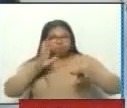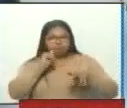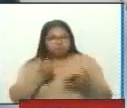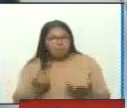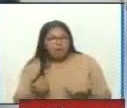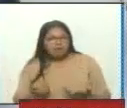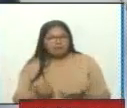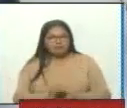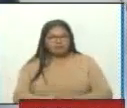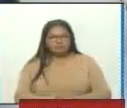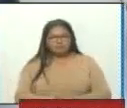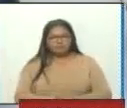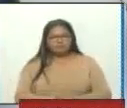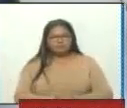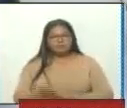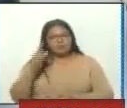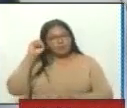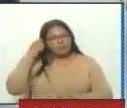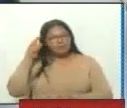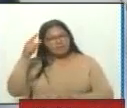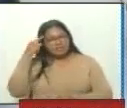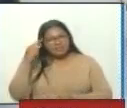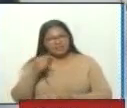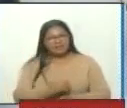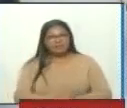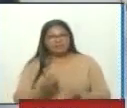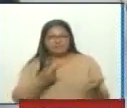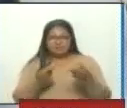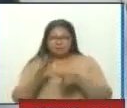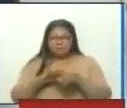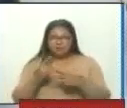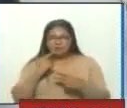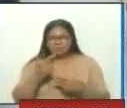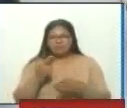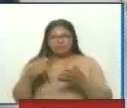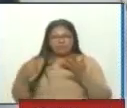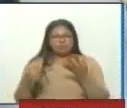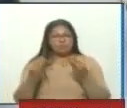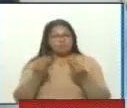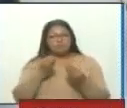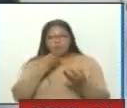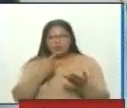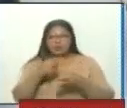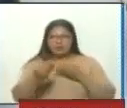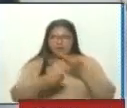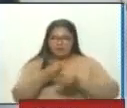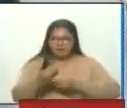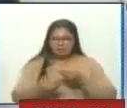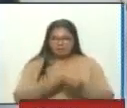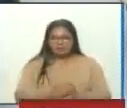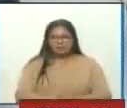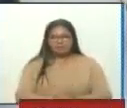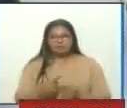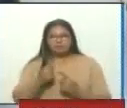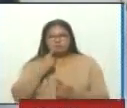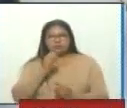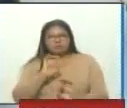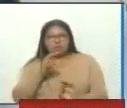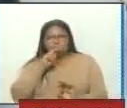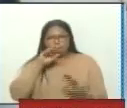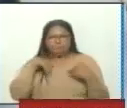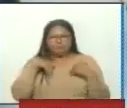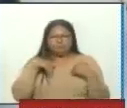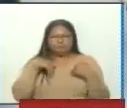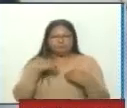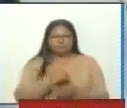además recuerdo exactamente el día que nos dijo esa frase, ese invitado, porque él dijo, hay cosas muy buenas que están haciendo. Exactamente. Pero no lo dicen. Así que ellos se